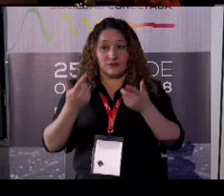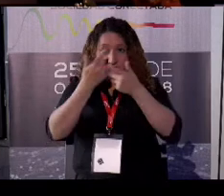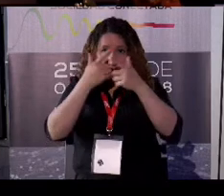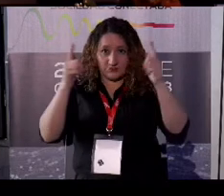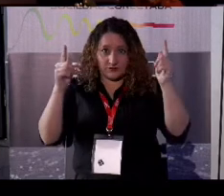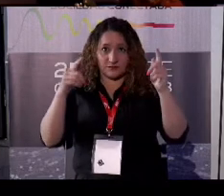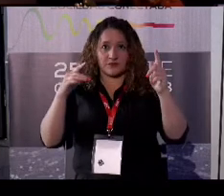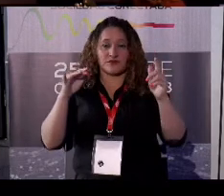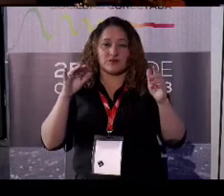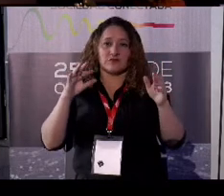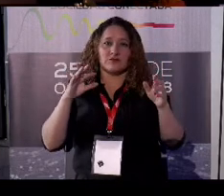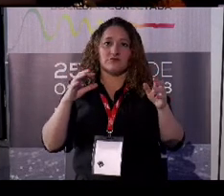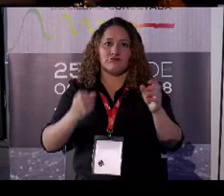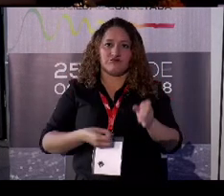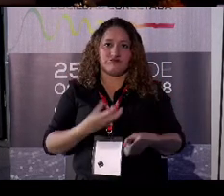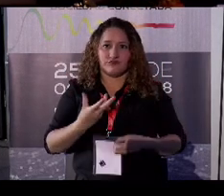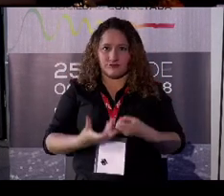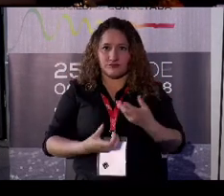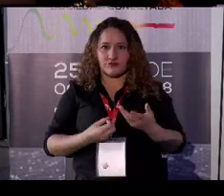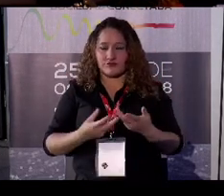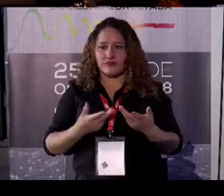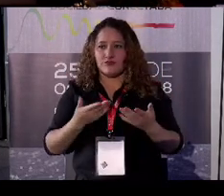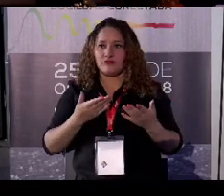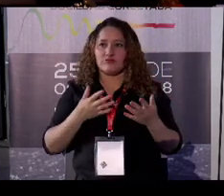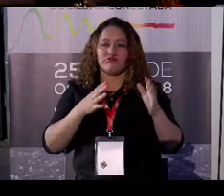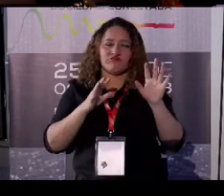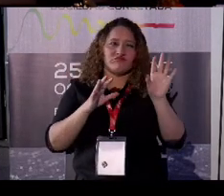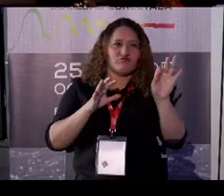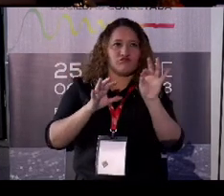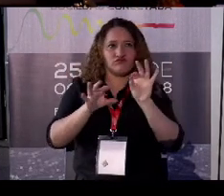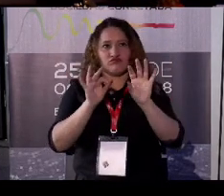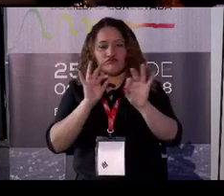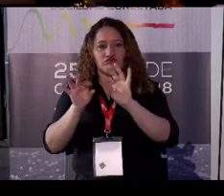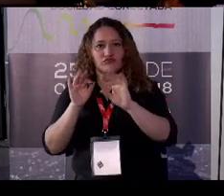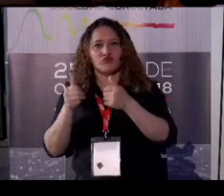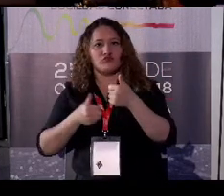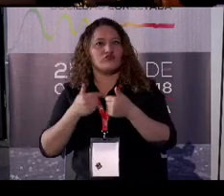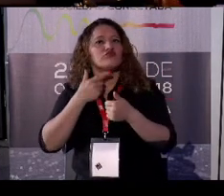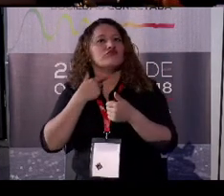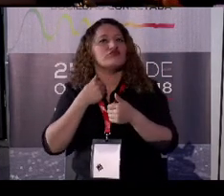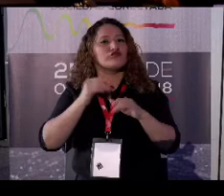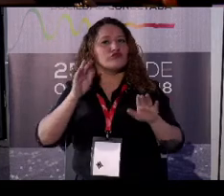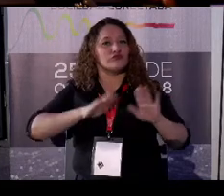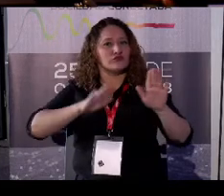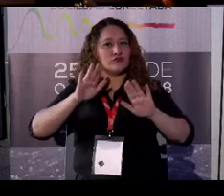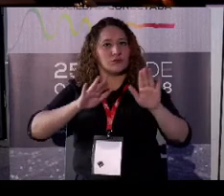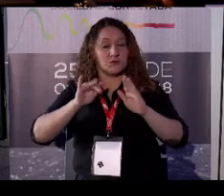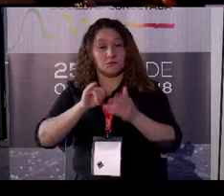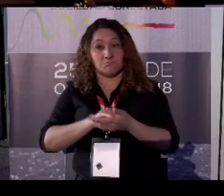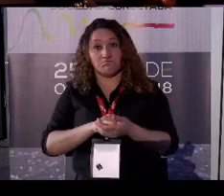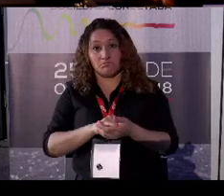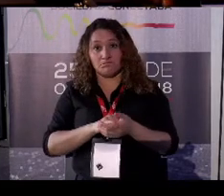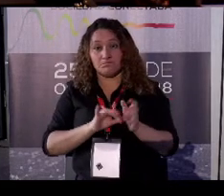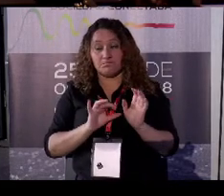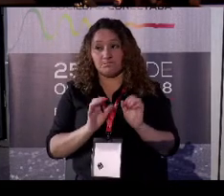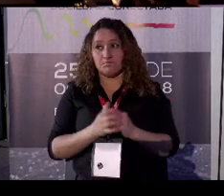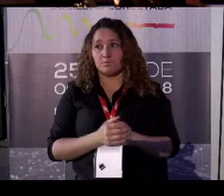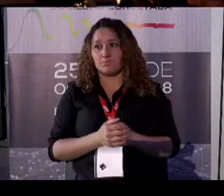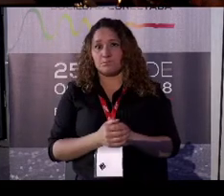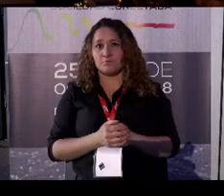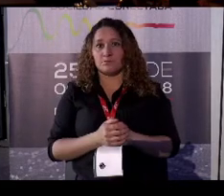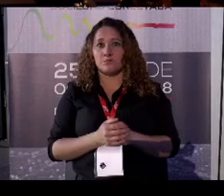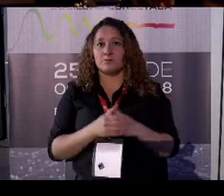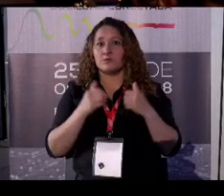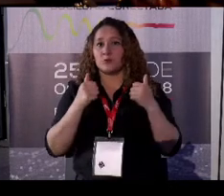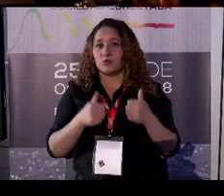de expresión de las preferencias de las preferencias que tienen los participantes.